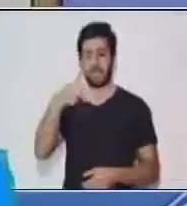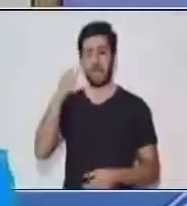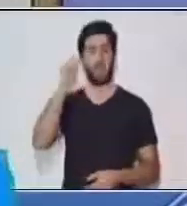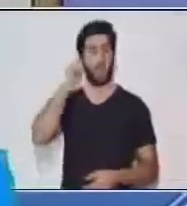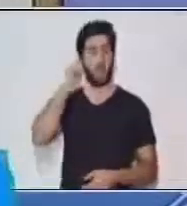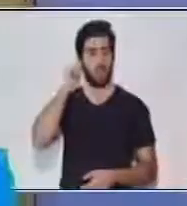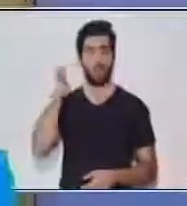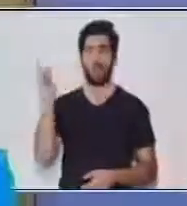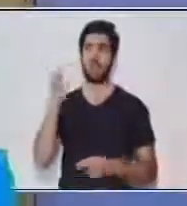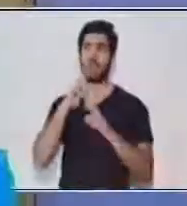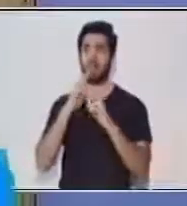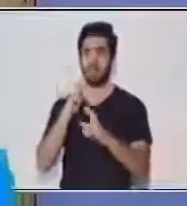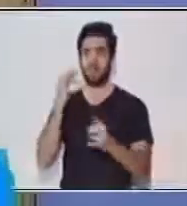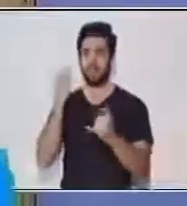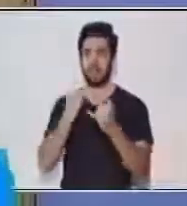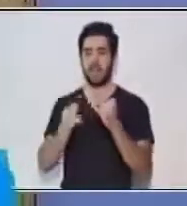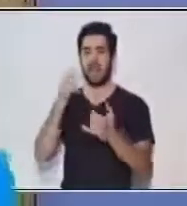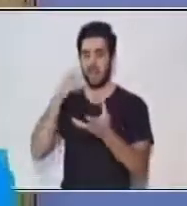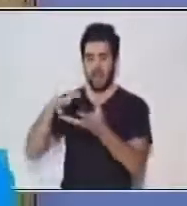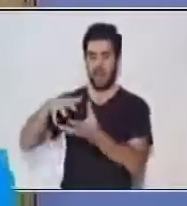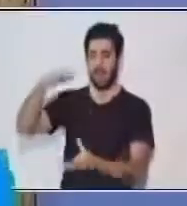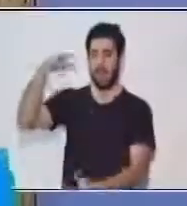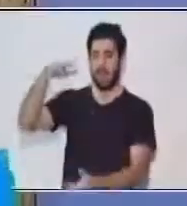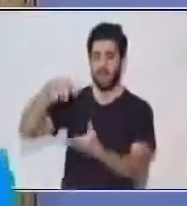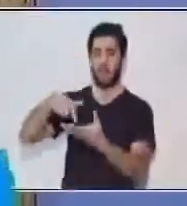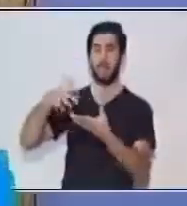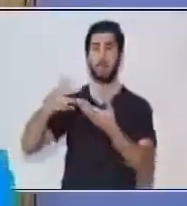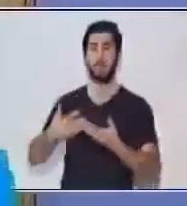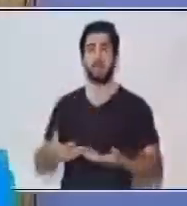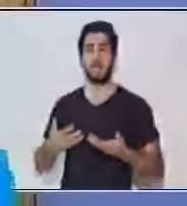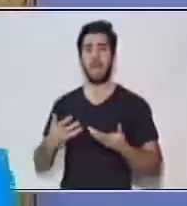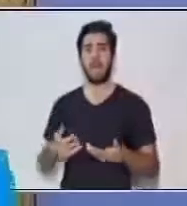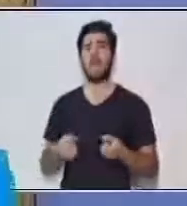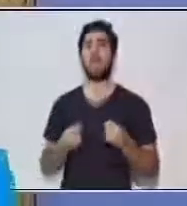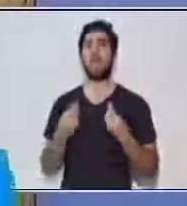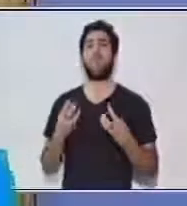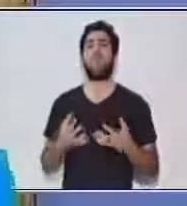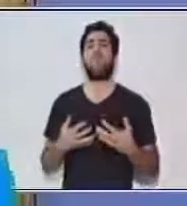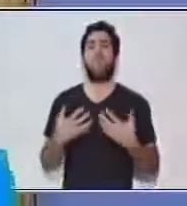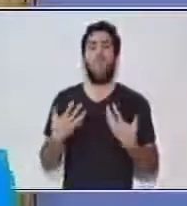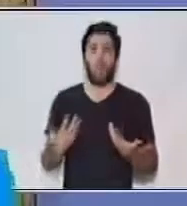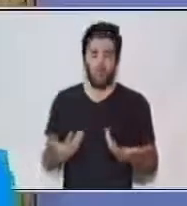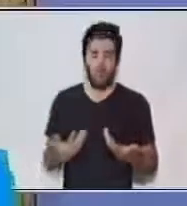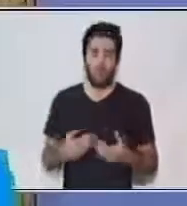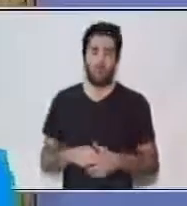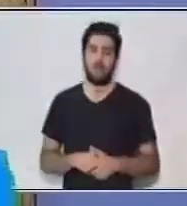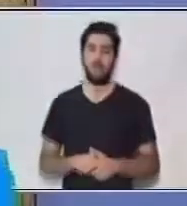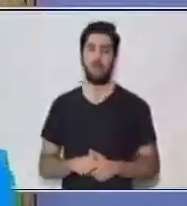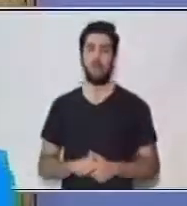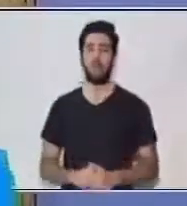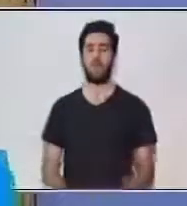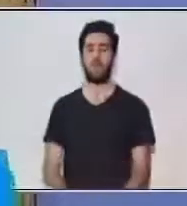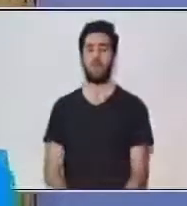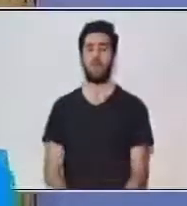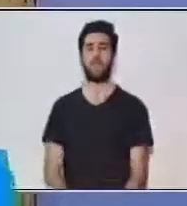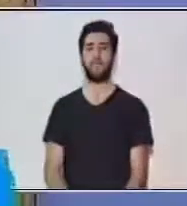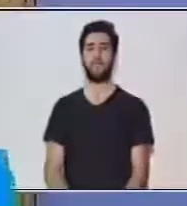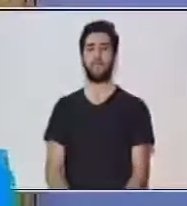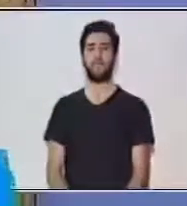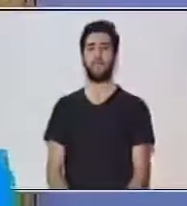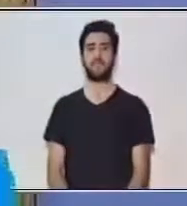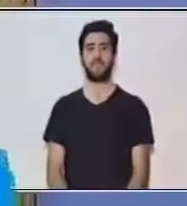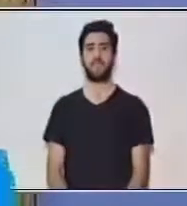kilogramos. Recordemos que estamos trabajando unidades en el sistema internacional y la masa la expresamos en